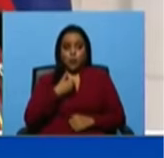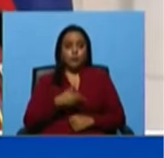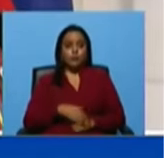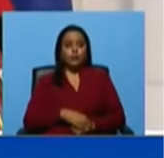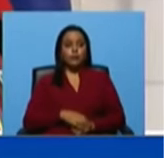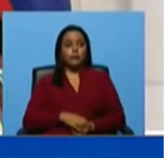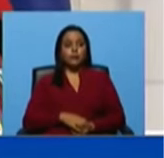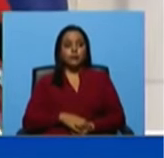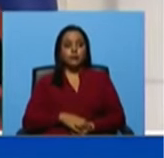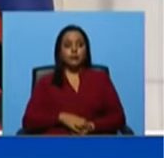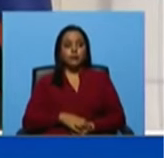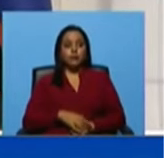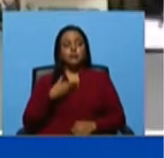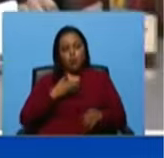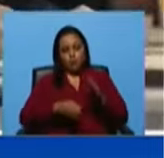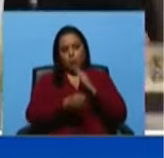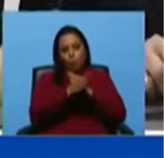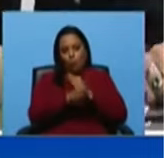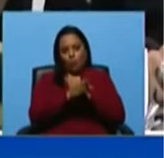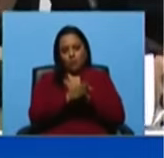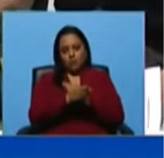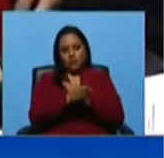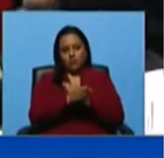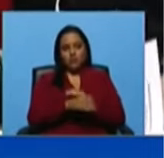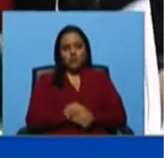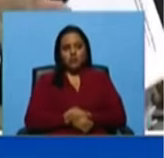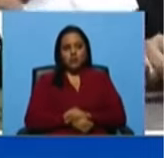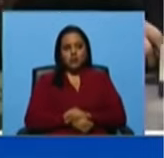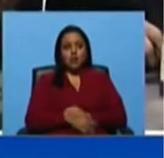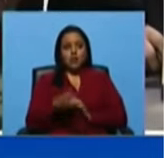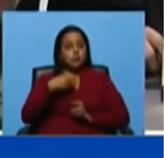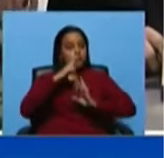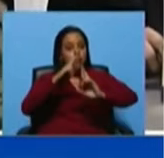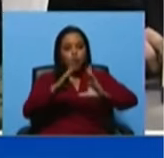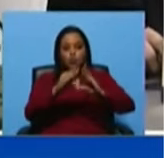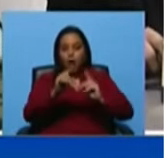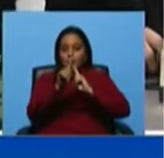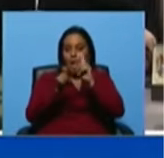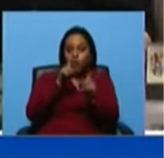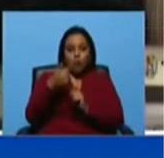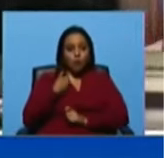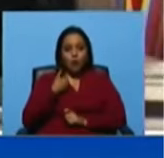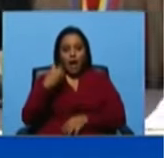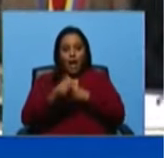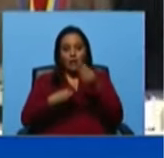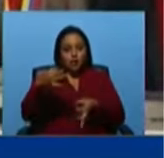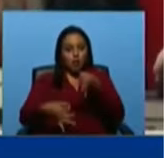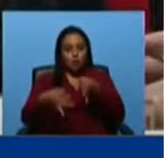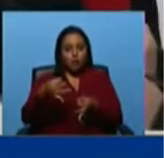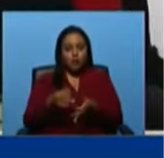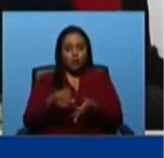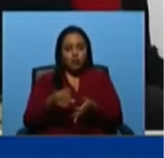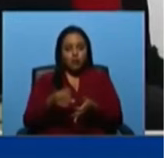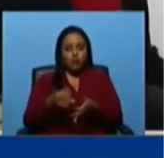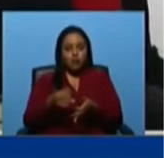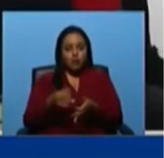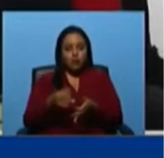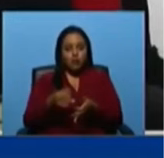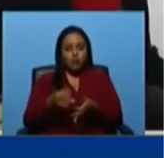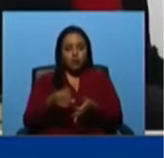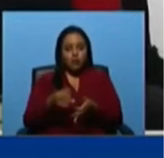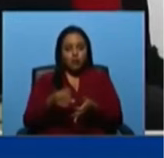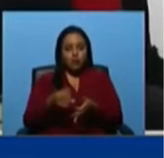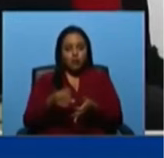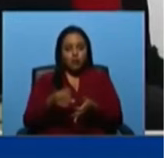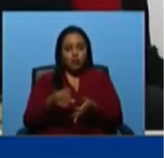yo voy a ir y voy a contestar todas las preguntas que me haga el tribunal va a